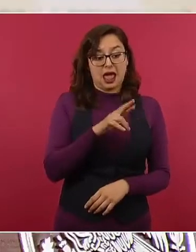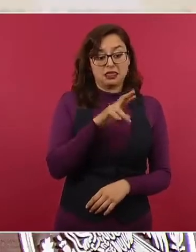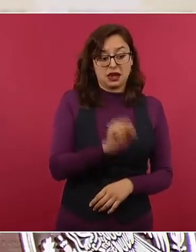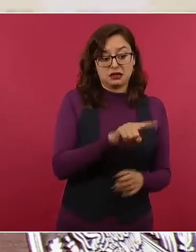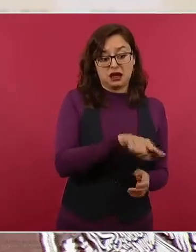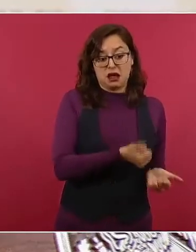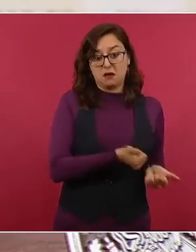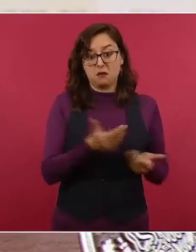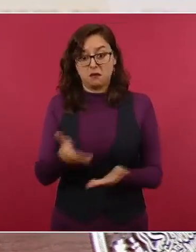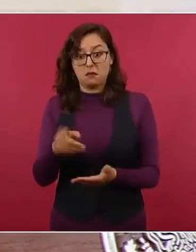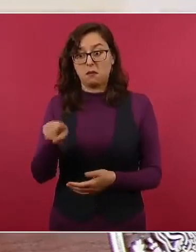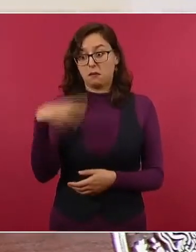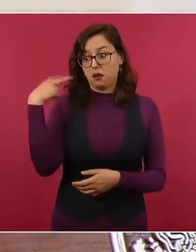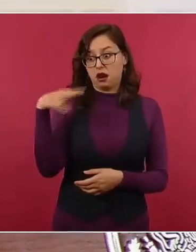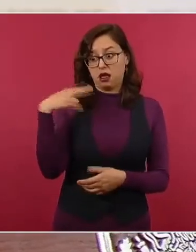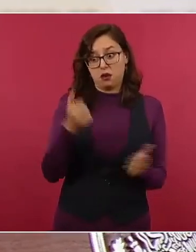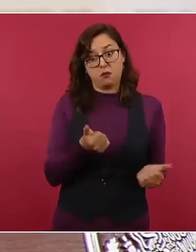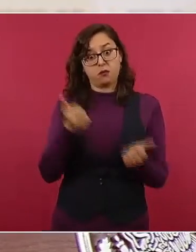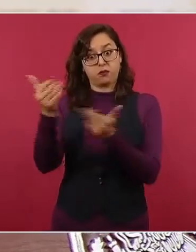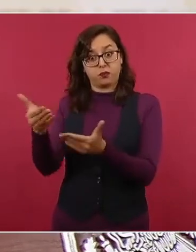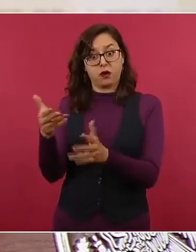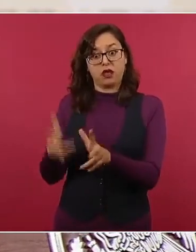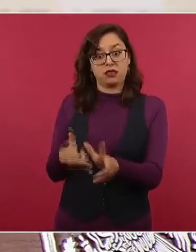Porque esa es la decisión